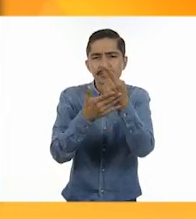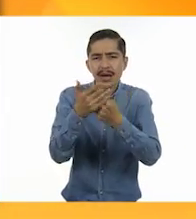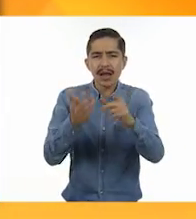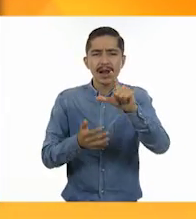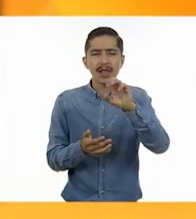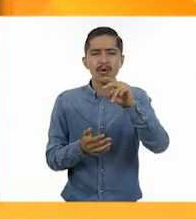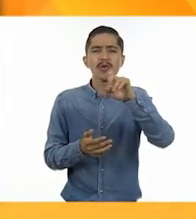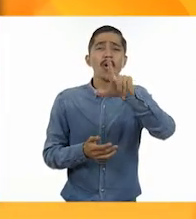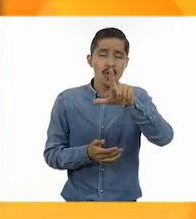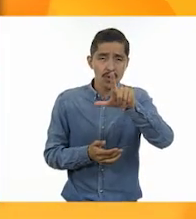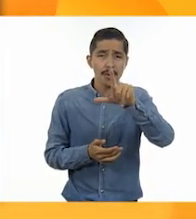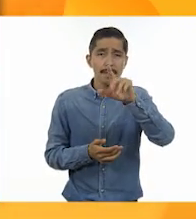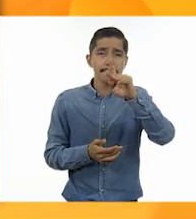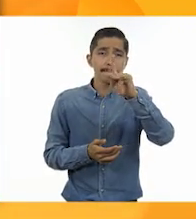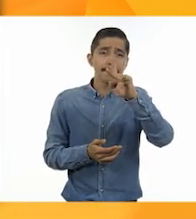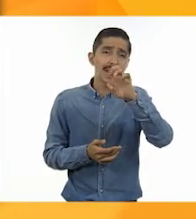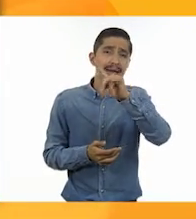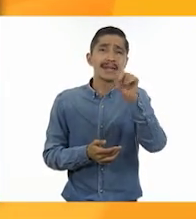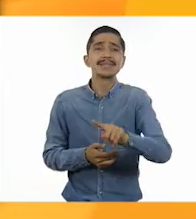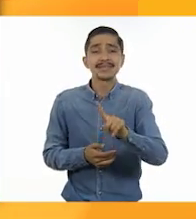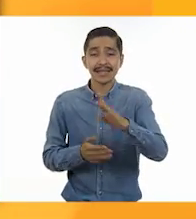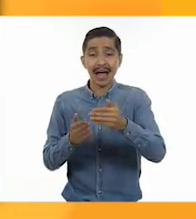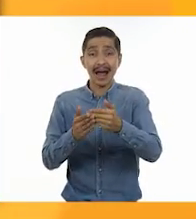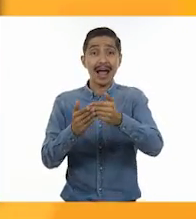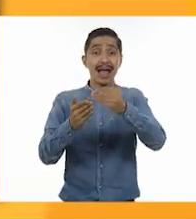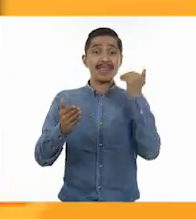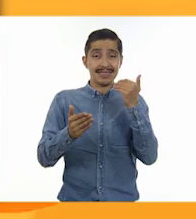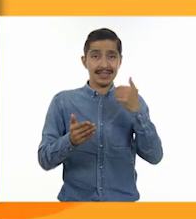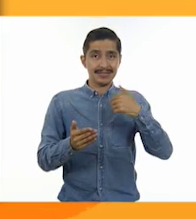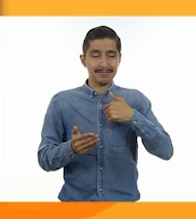Leonor Pérez, te presento Antes de mí.